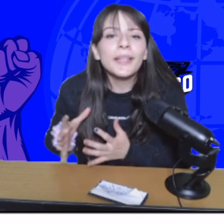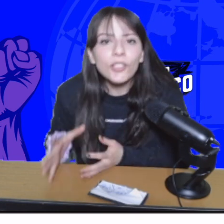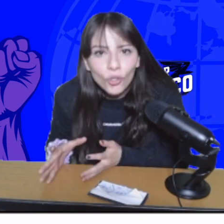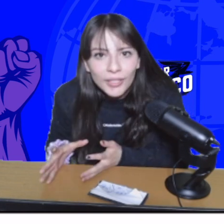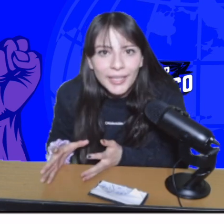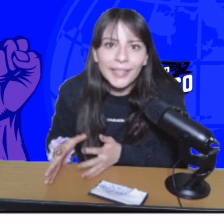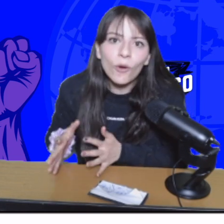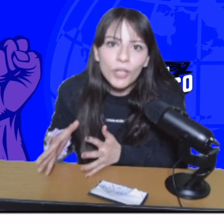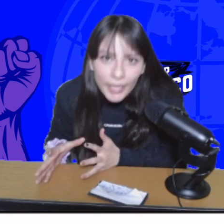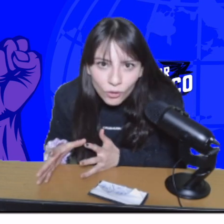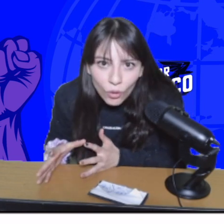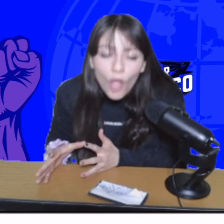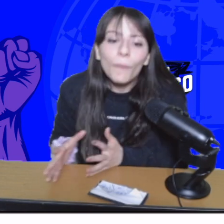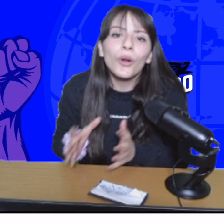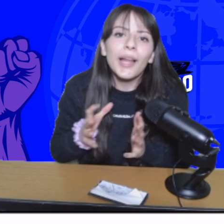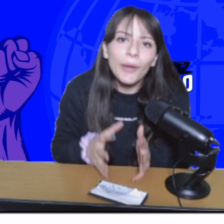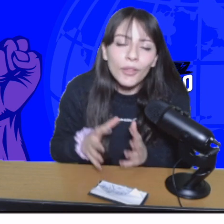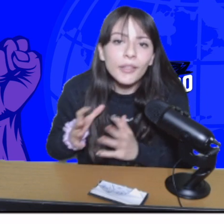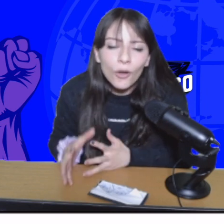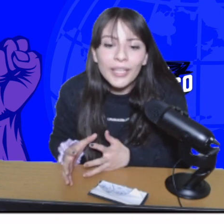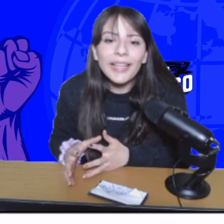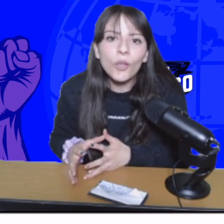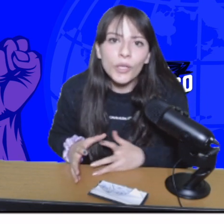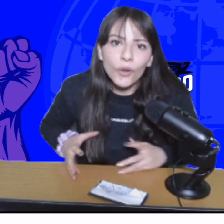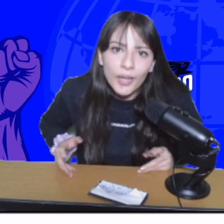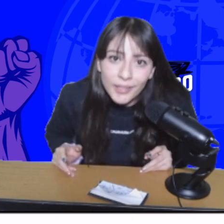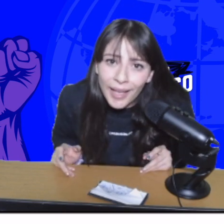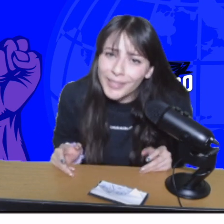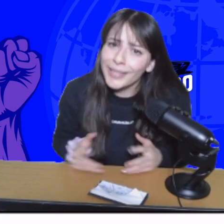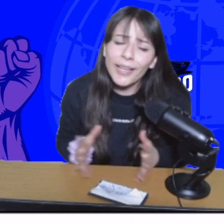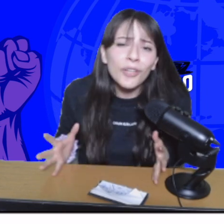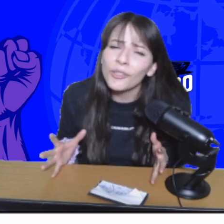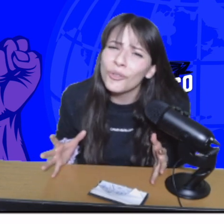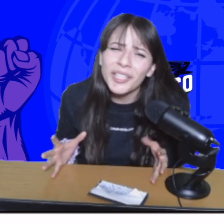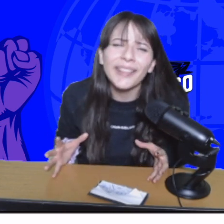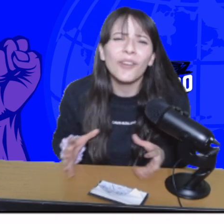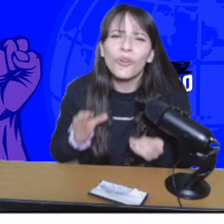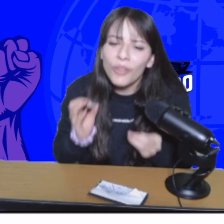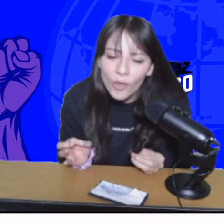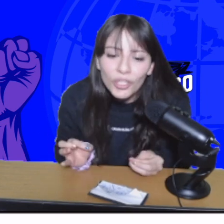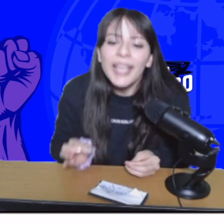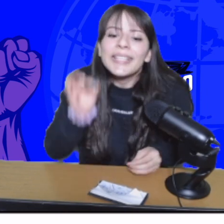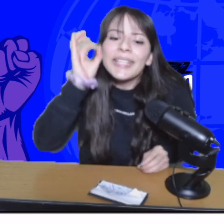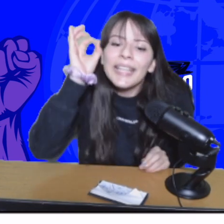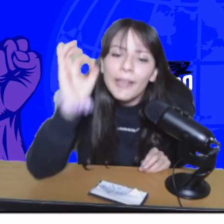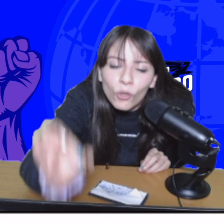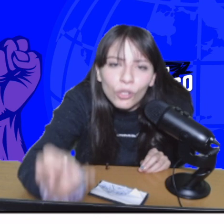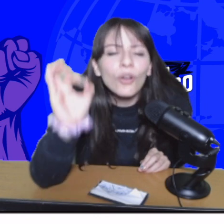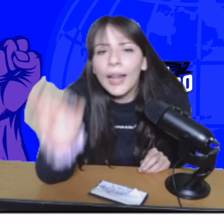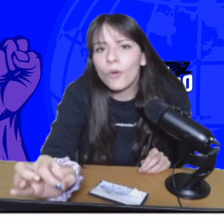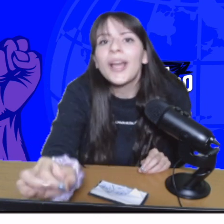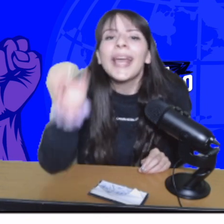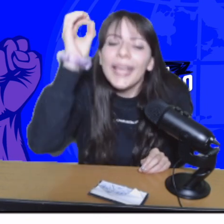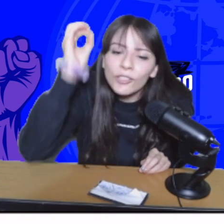la investigación de Santiago Nieto por lavado de dinero y delincuencia organizada. Y Santiago Nieto no se anda con rodeos. Si le